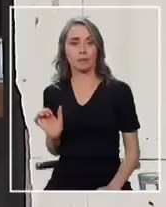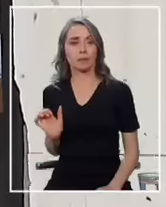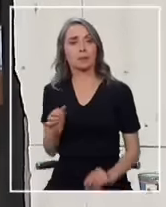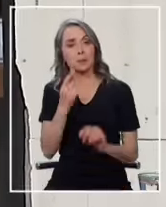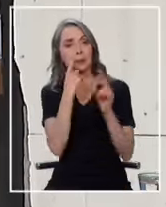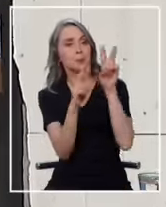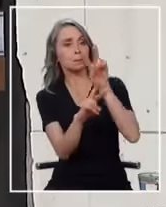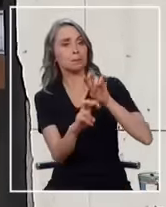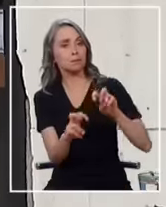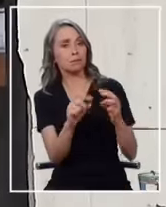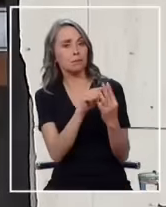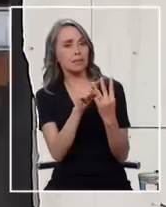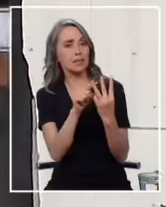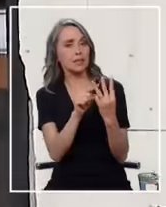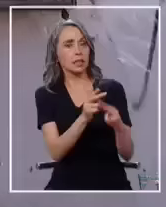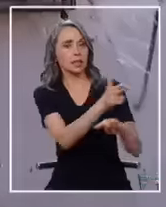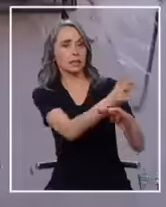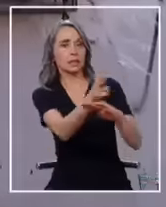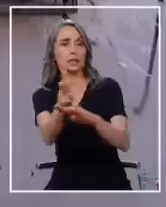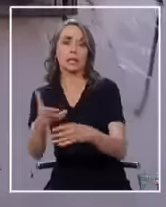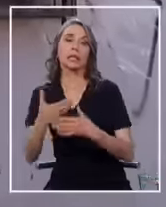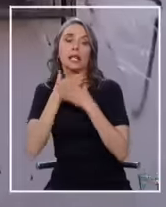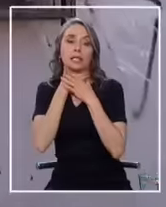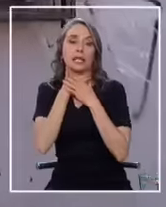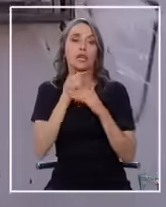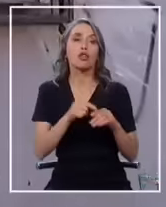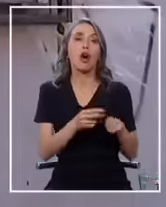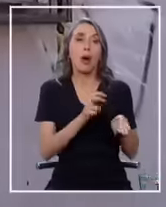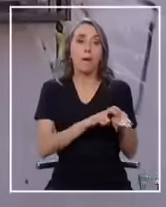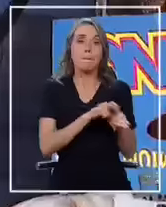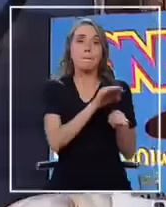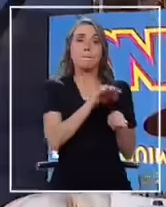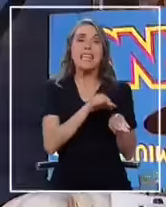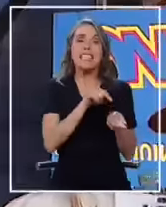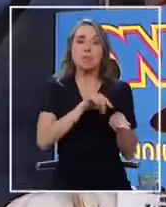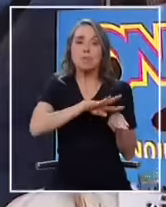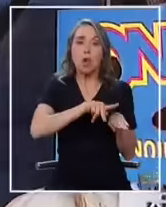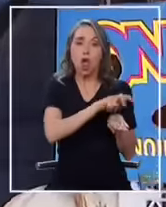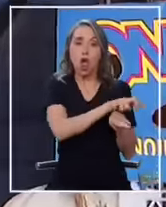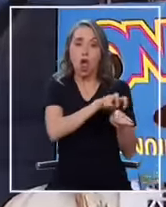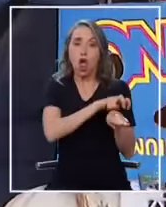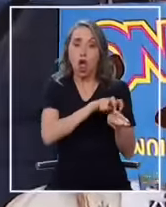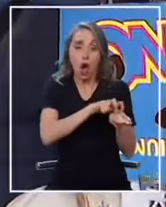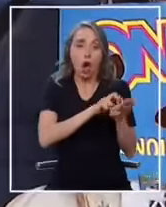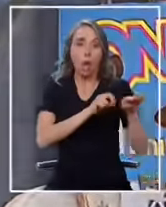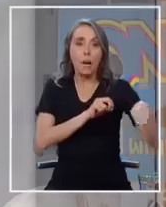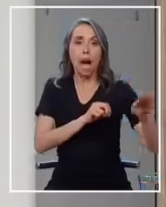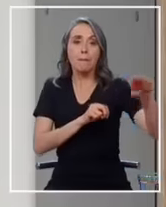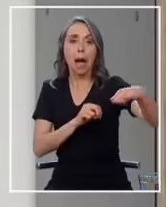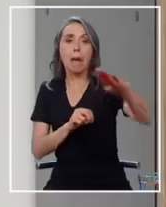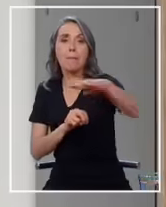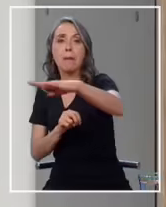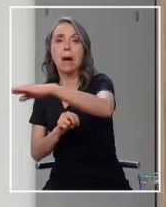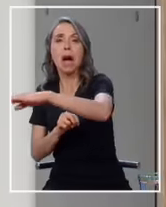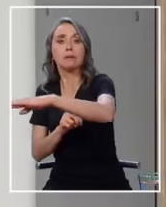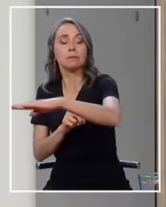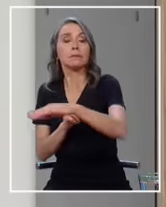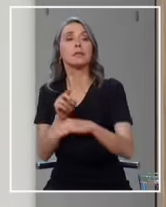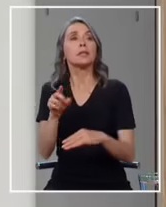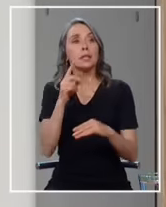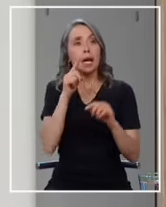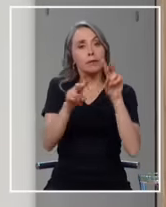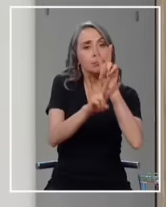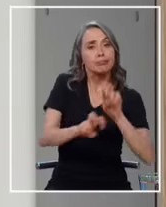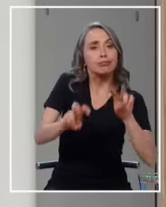está investigando estos tres asaltos. Podría corresponder a un tour delictual ejecutado por la misma banda criminal. Se han efectuado trabajos de